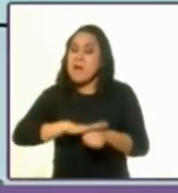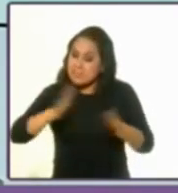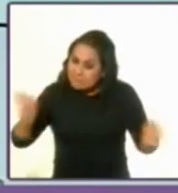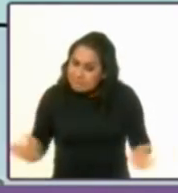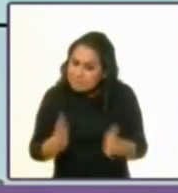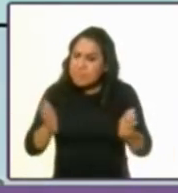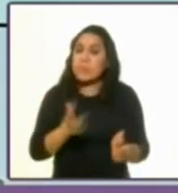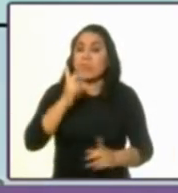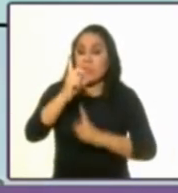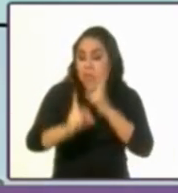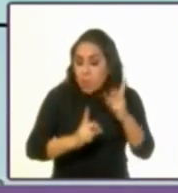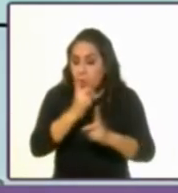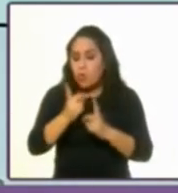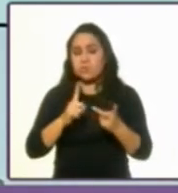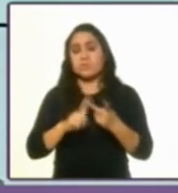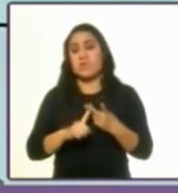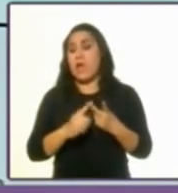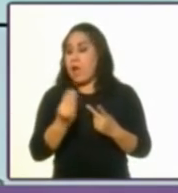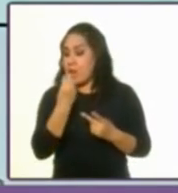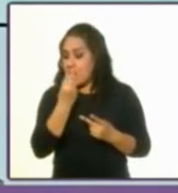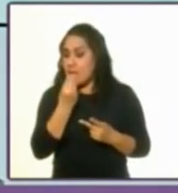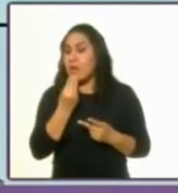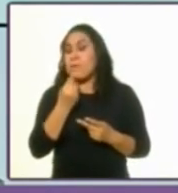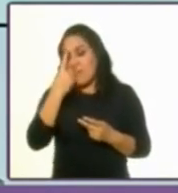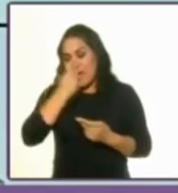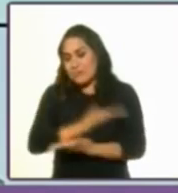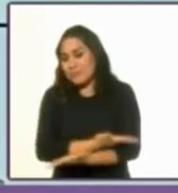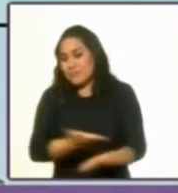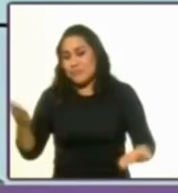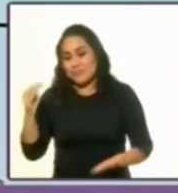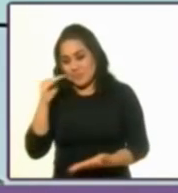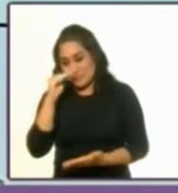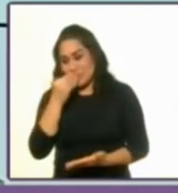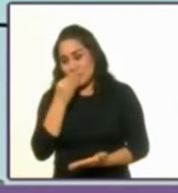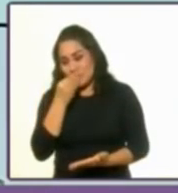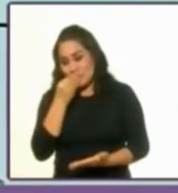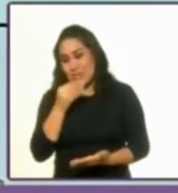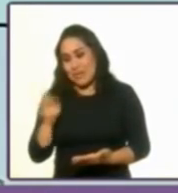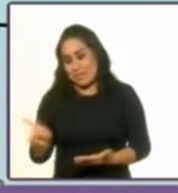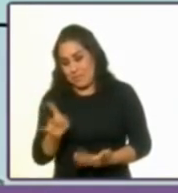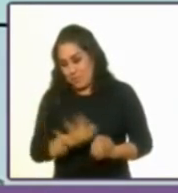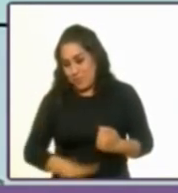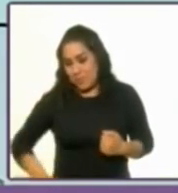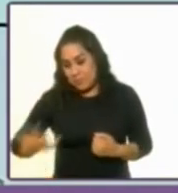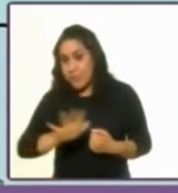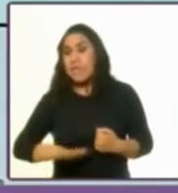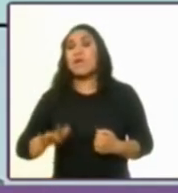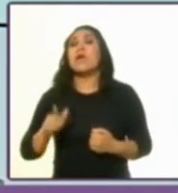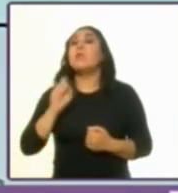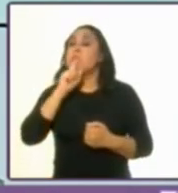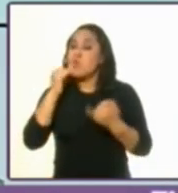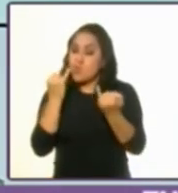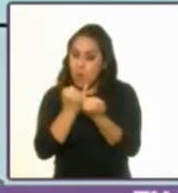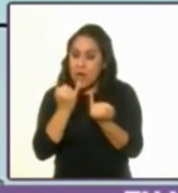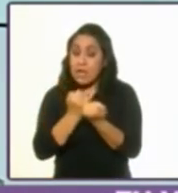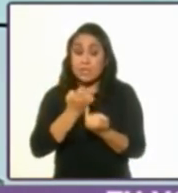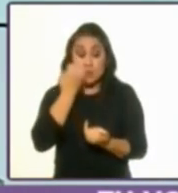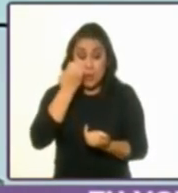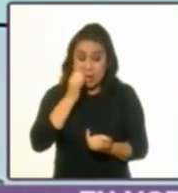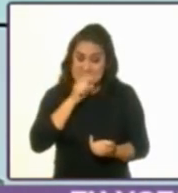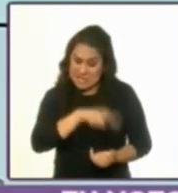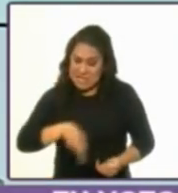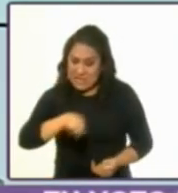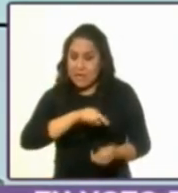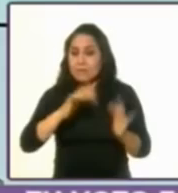deporte la alimentación con comedores comunitarios vamos también a generar la ciber escuelas en estos mismos espacios